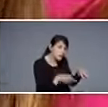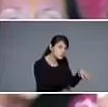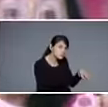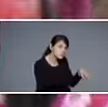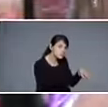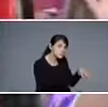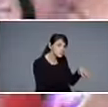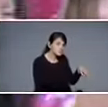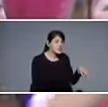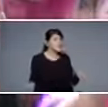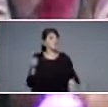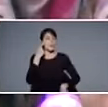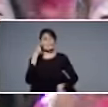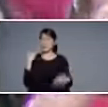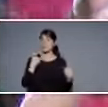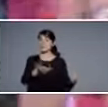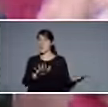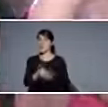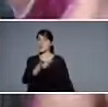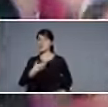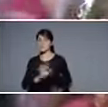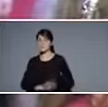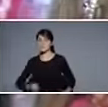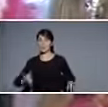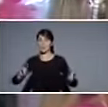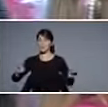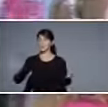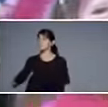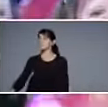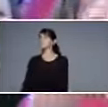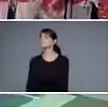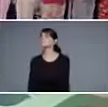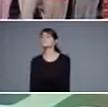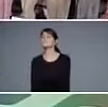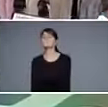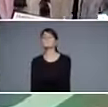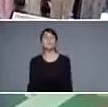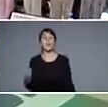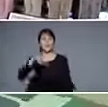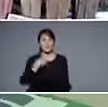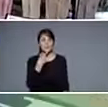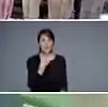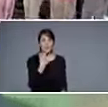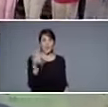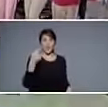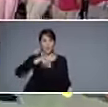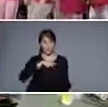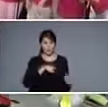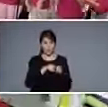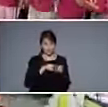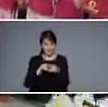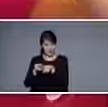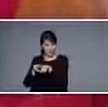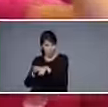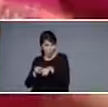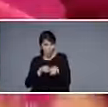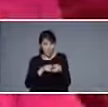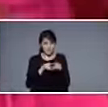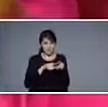puta? Mira, déjalo, que no me ayudas en nada. También se dice que somos criticonas, que